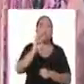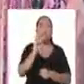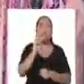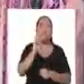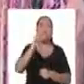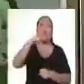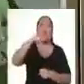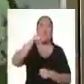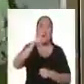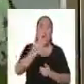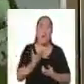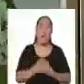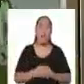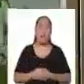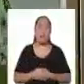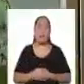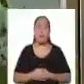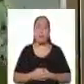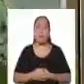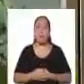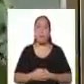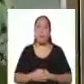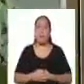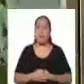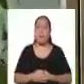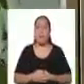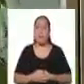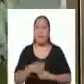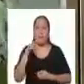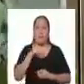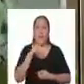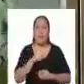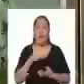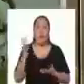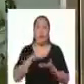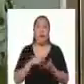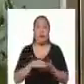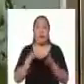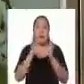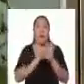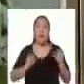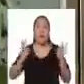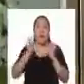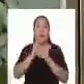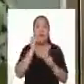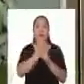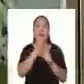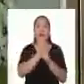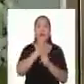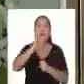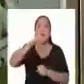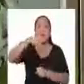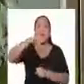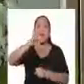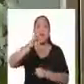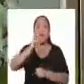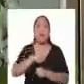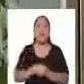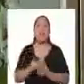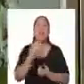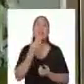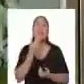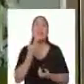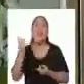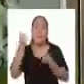Lo que ocurre en realidad es que el principal, digamos, conjunto de informales en el Perú son especialmente los